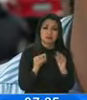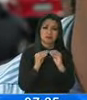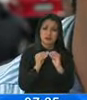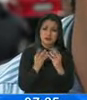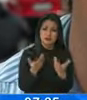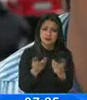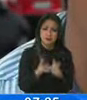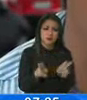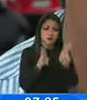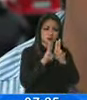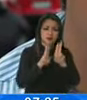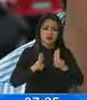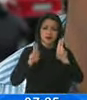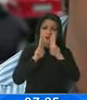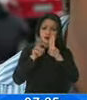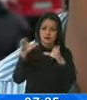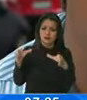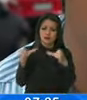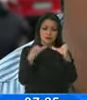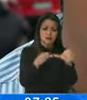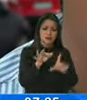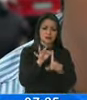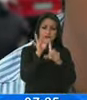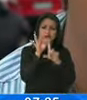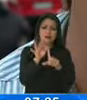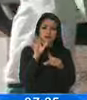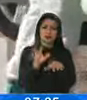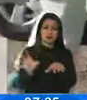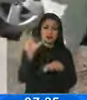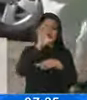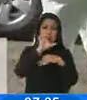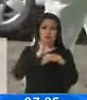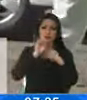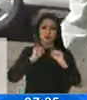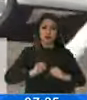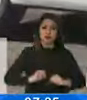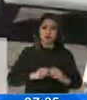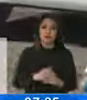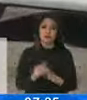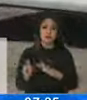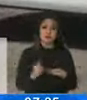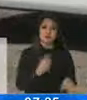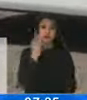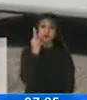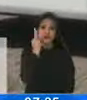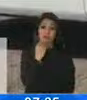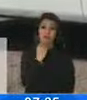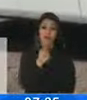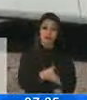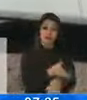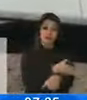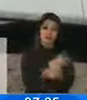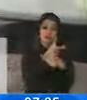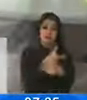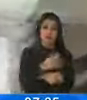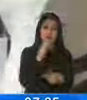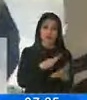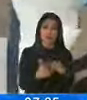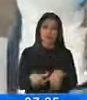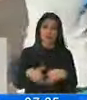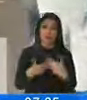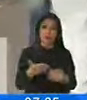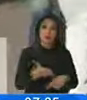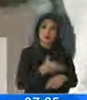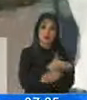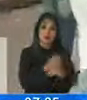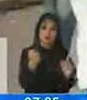mayores unidades especializadas a nivel nacional. Otra moradora cree que la mejor forma de prevenir los femicidios es denunciar todo